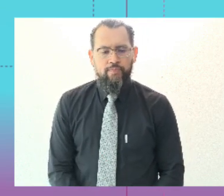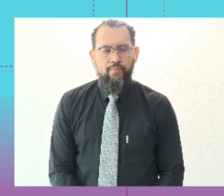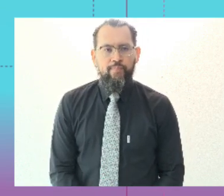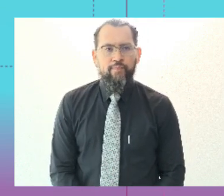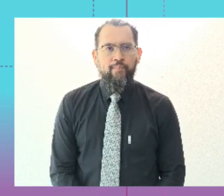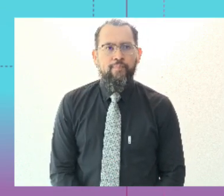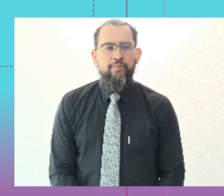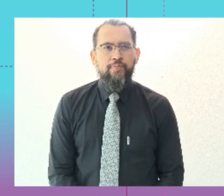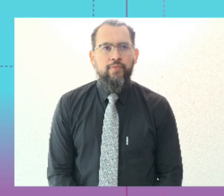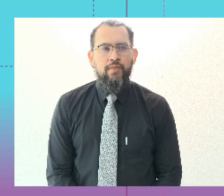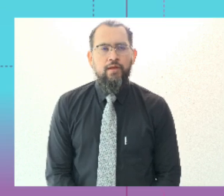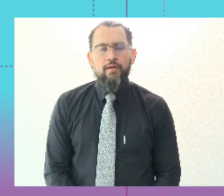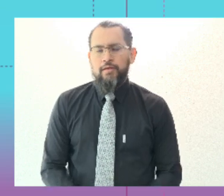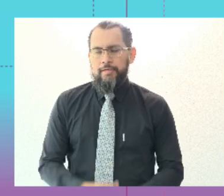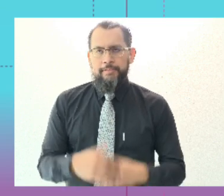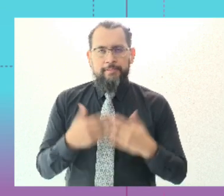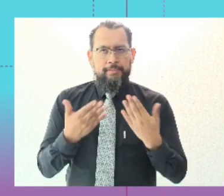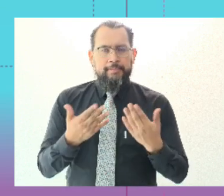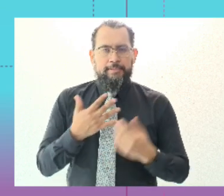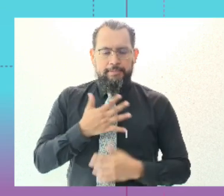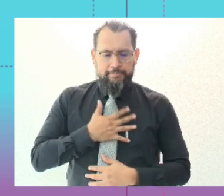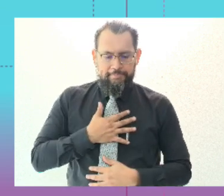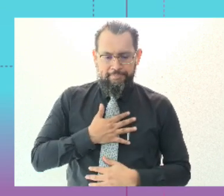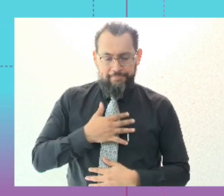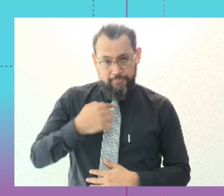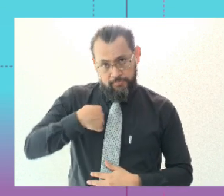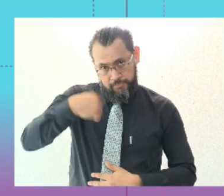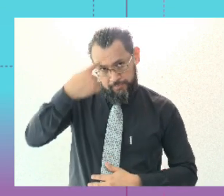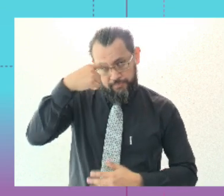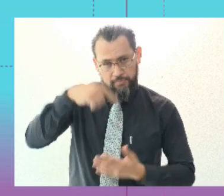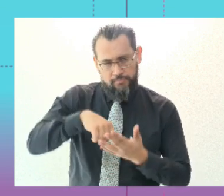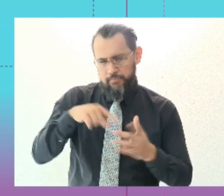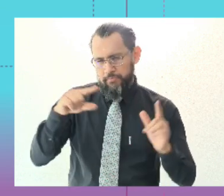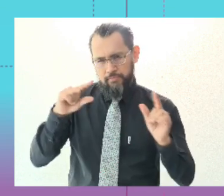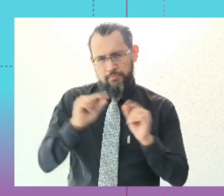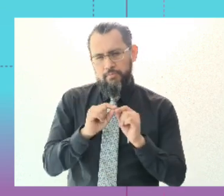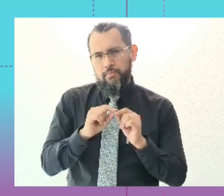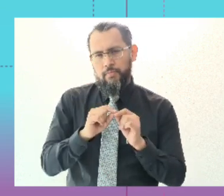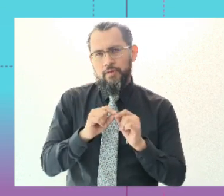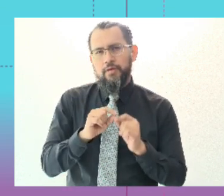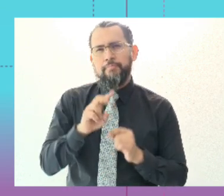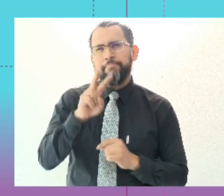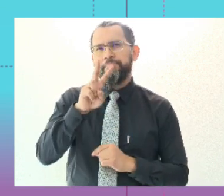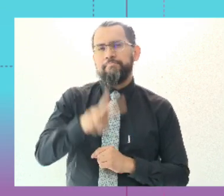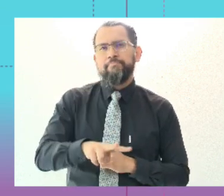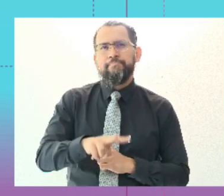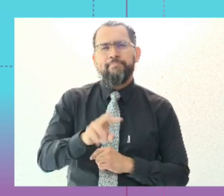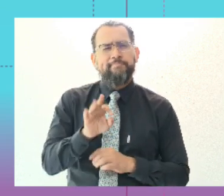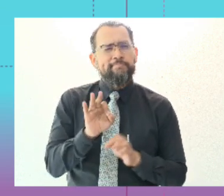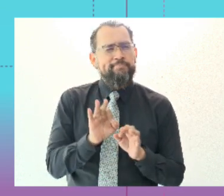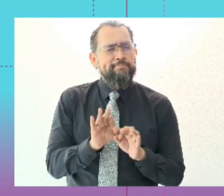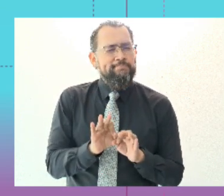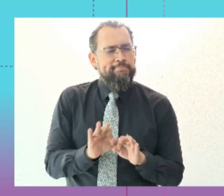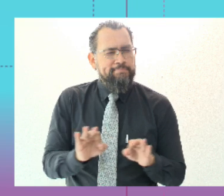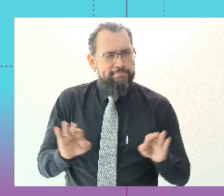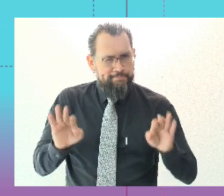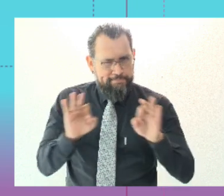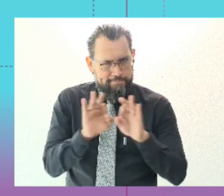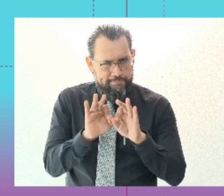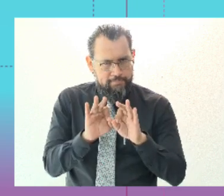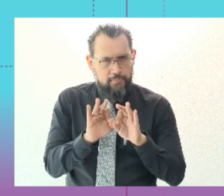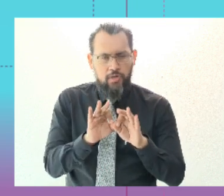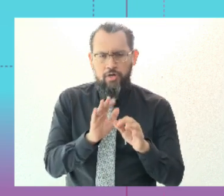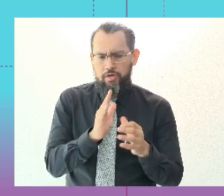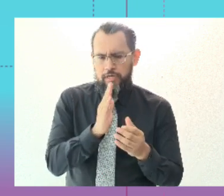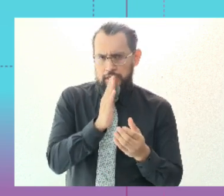Sí, pues yo creo que en conclusión podemos decir que es fundamental integrar de